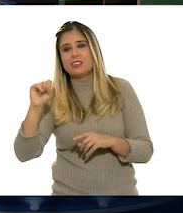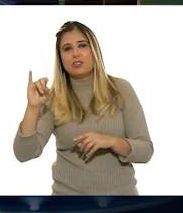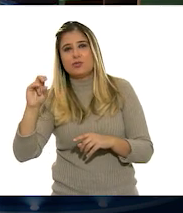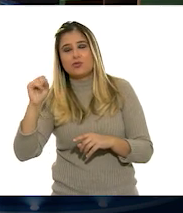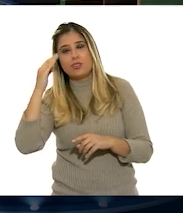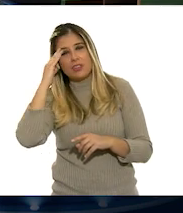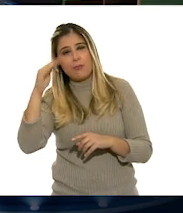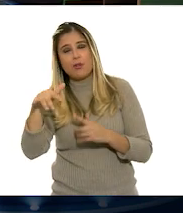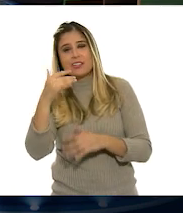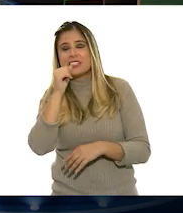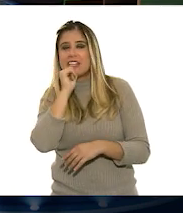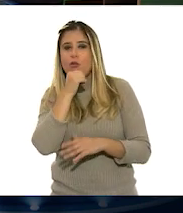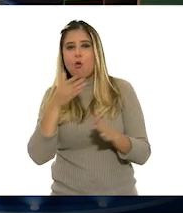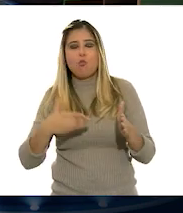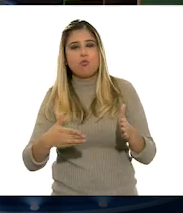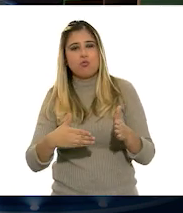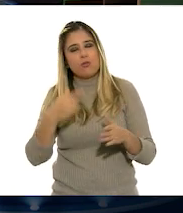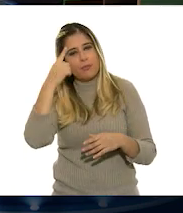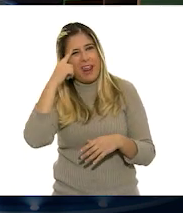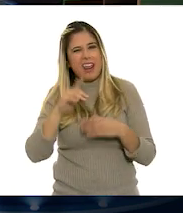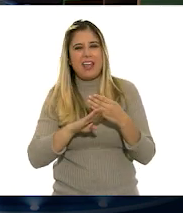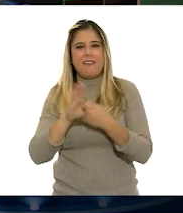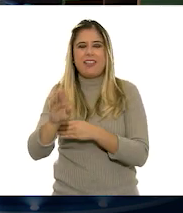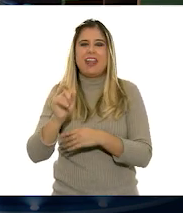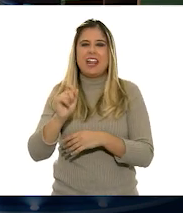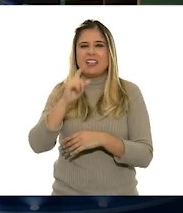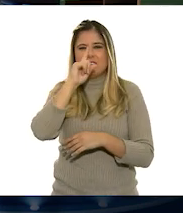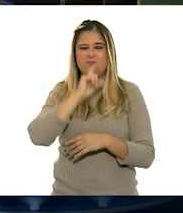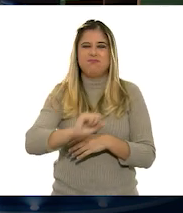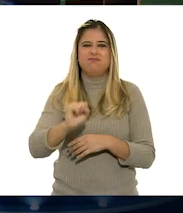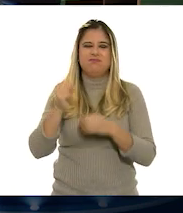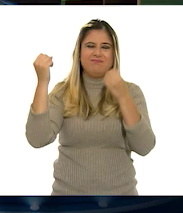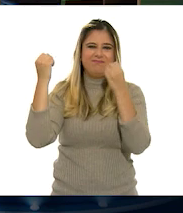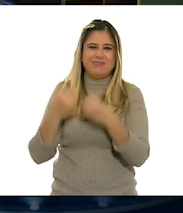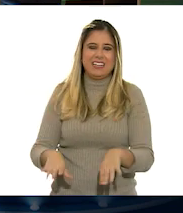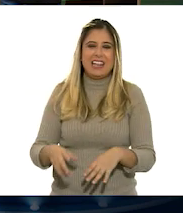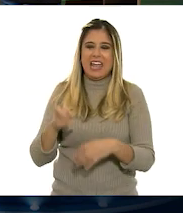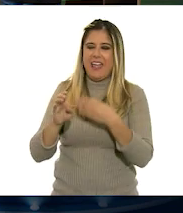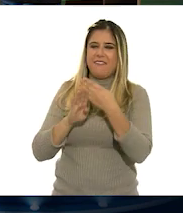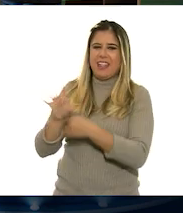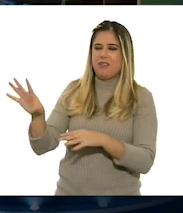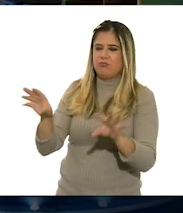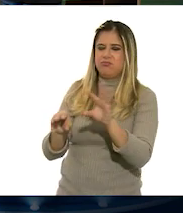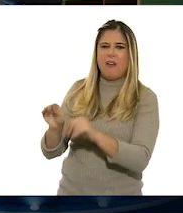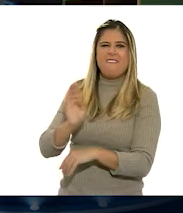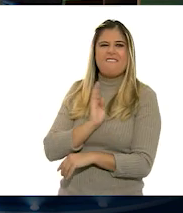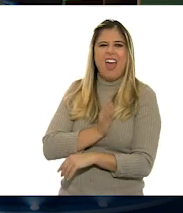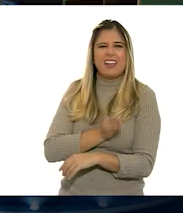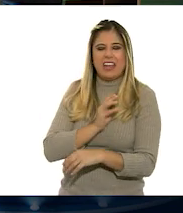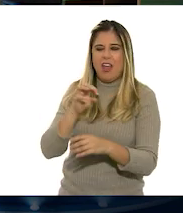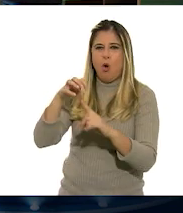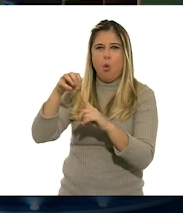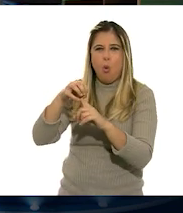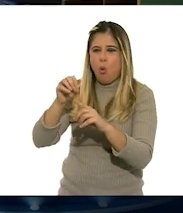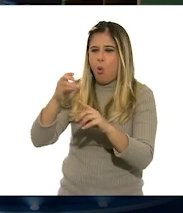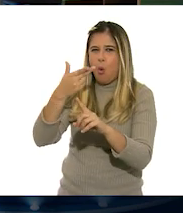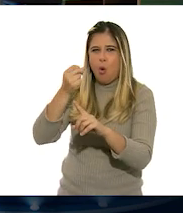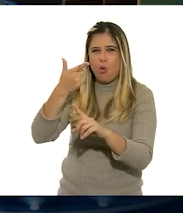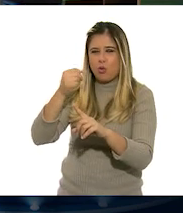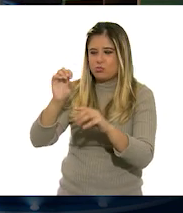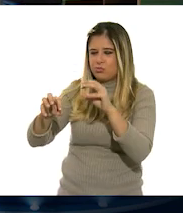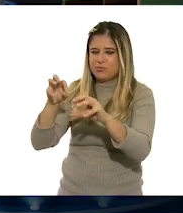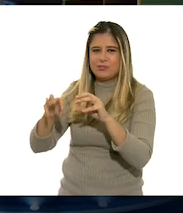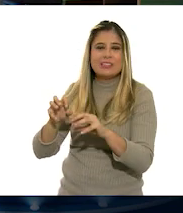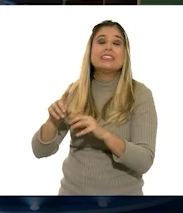bien, esta información es muy importante para eliminar los microorganismos. Sin embargo, insisto en que debemos considerar el tamaño de la